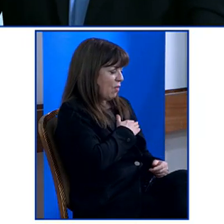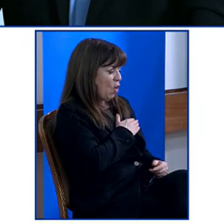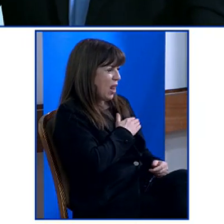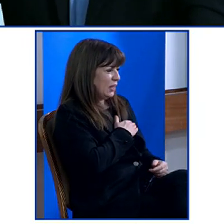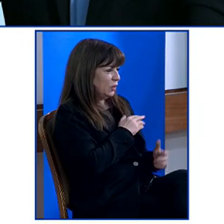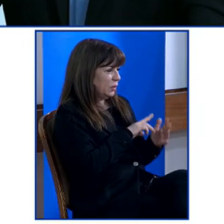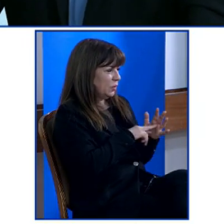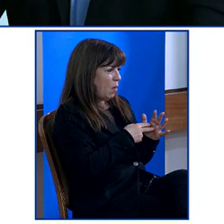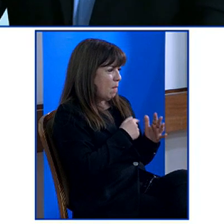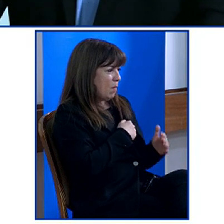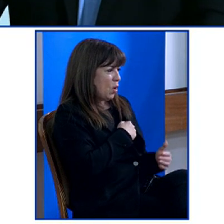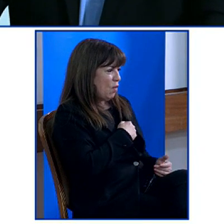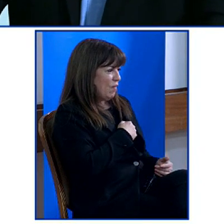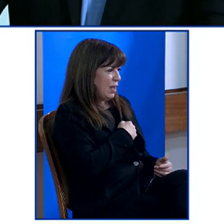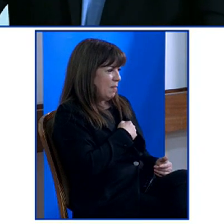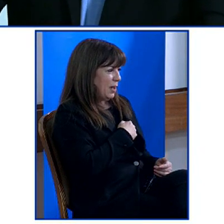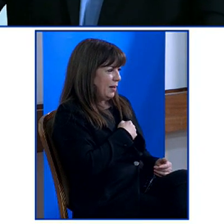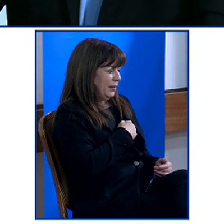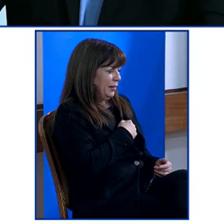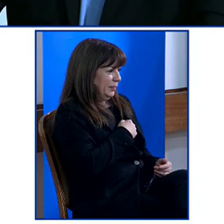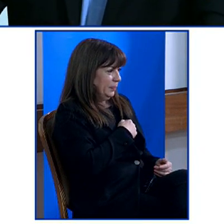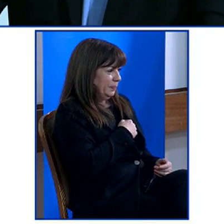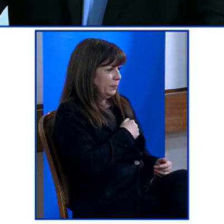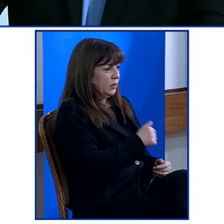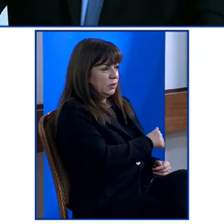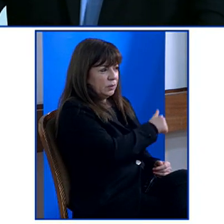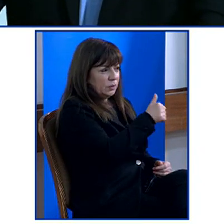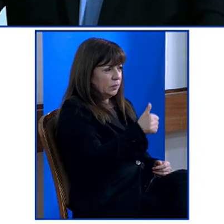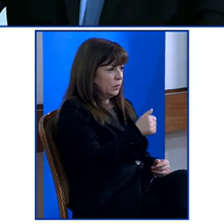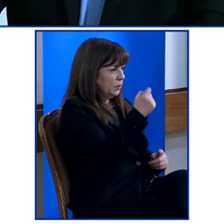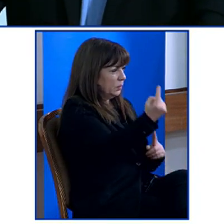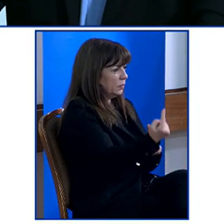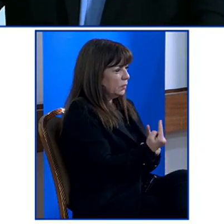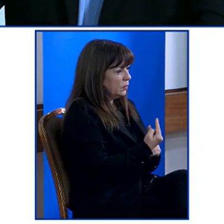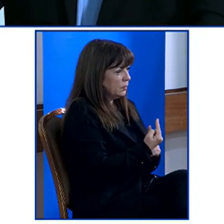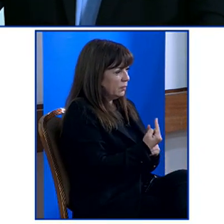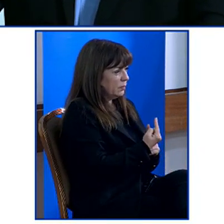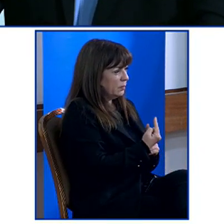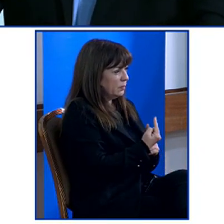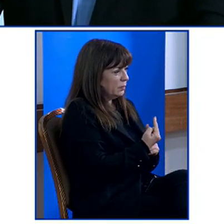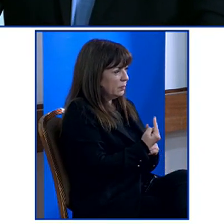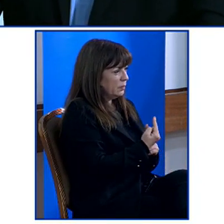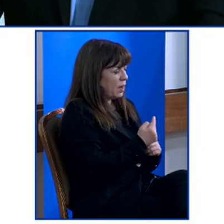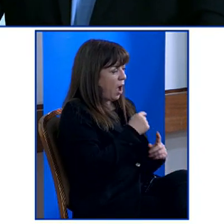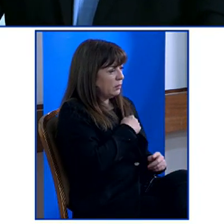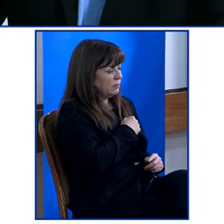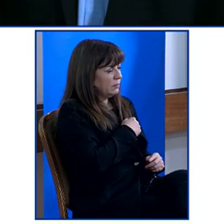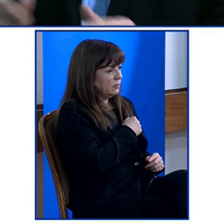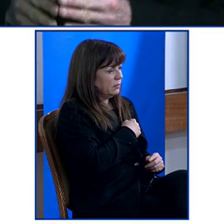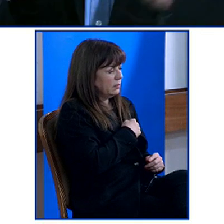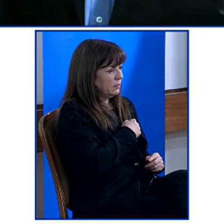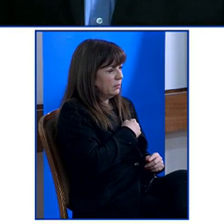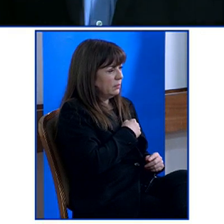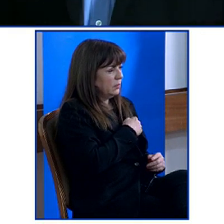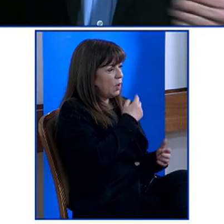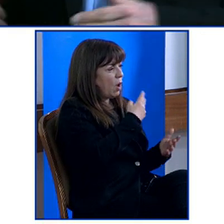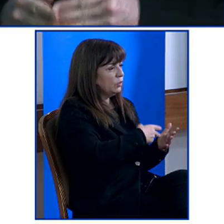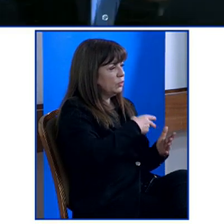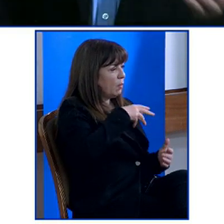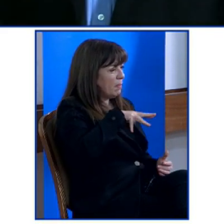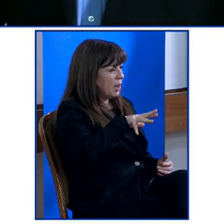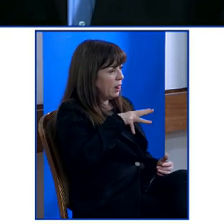cardiovasculares. Todos los pacientes tuvieron una visita por causa cardiovascular en el 2019, pero también